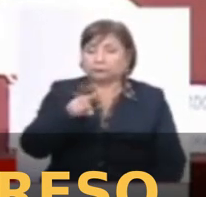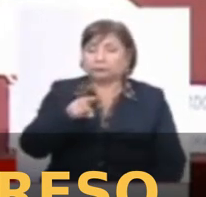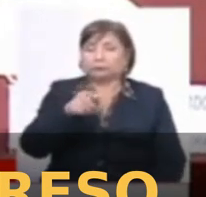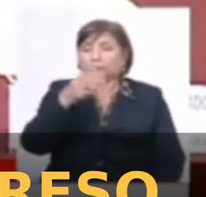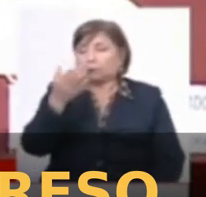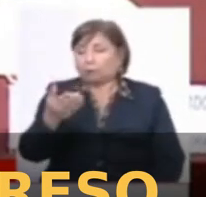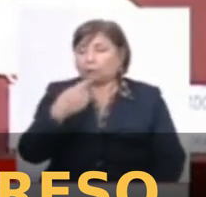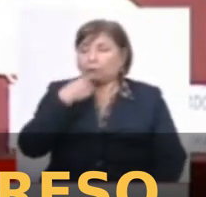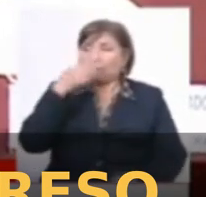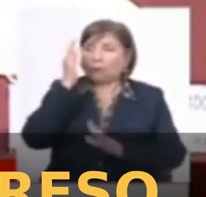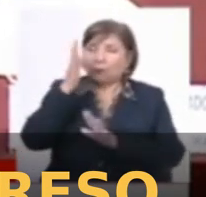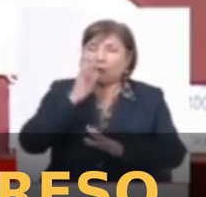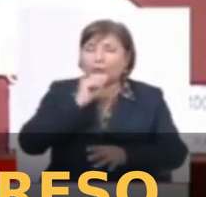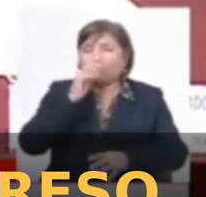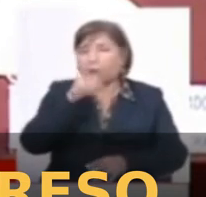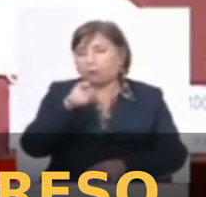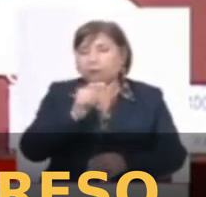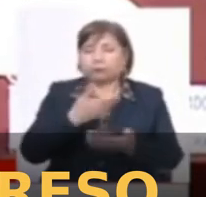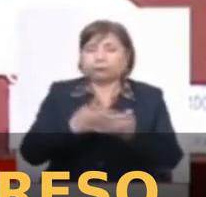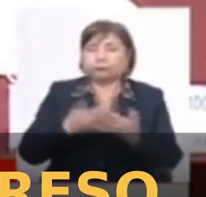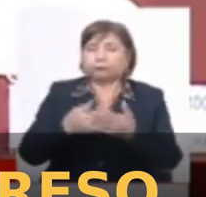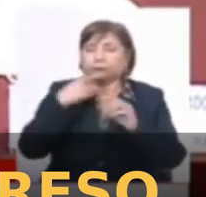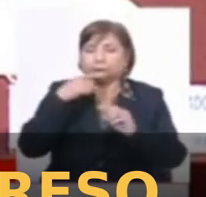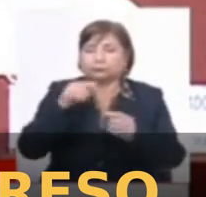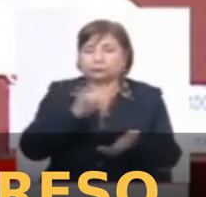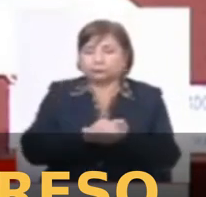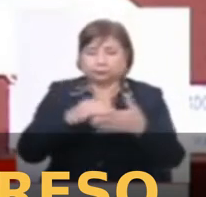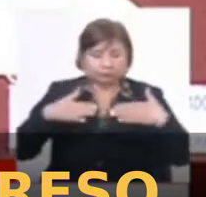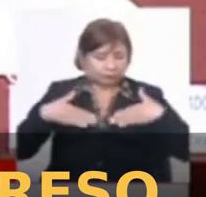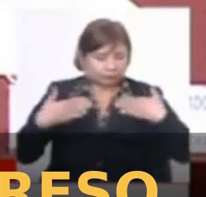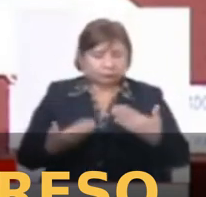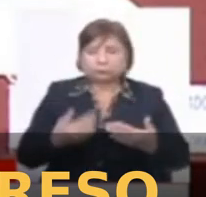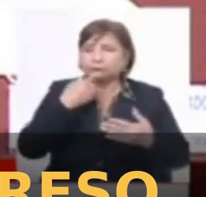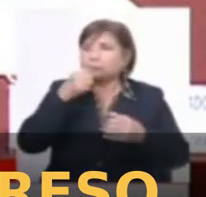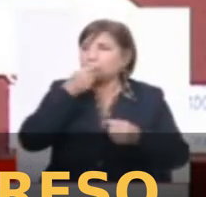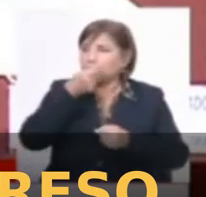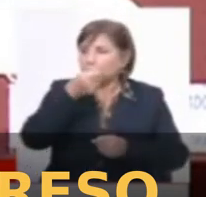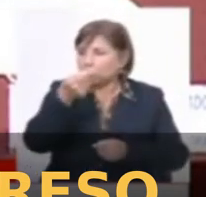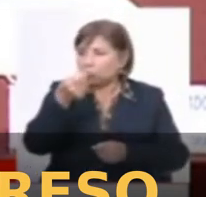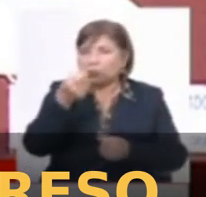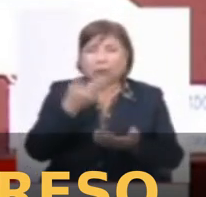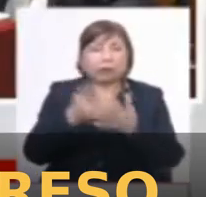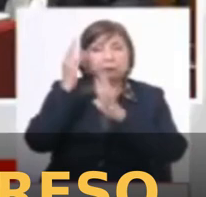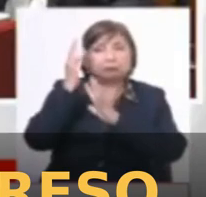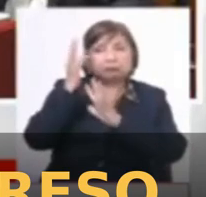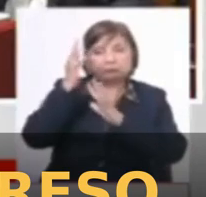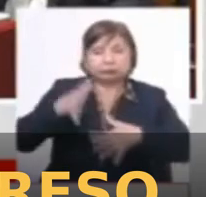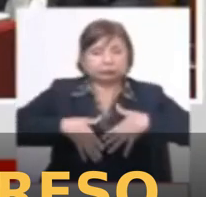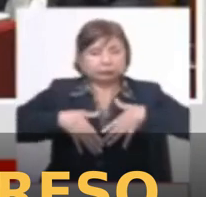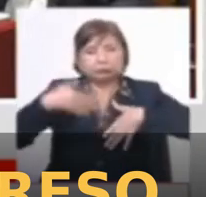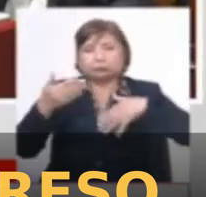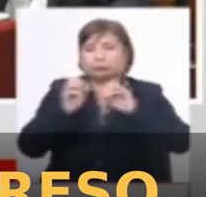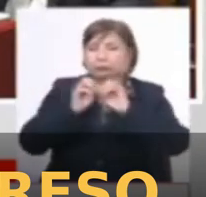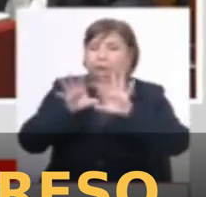la dejamos en el uso de palabra a efectos de que pueda formular una declaración espontánea,